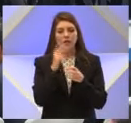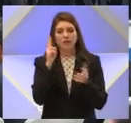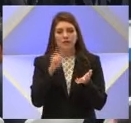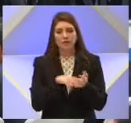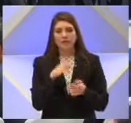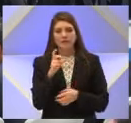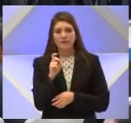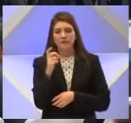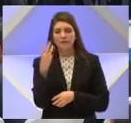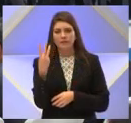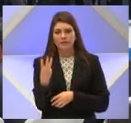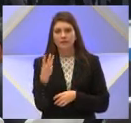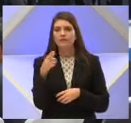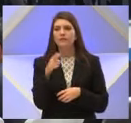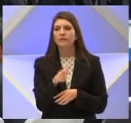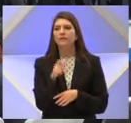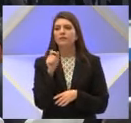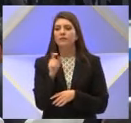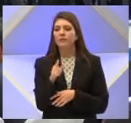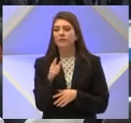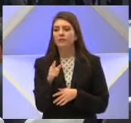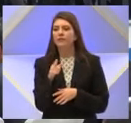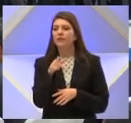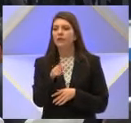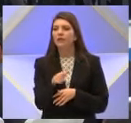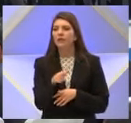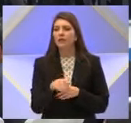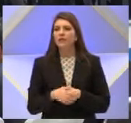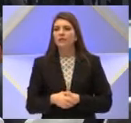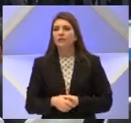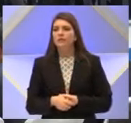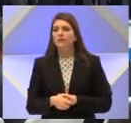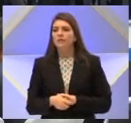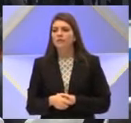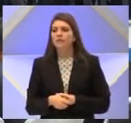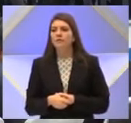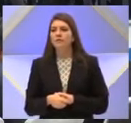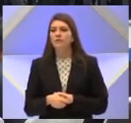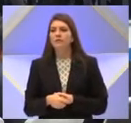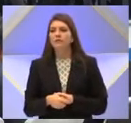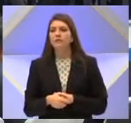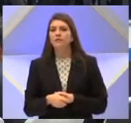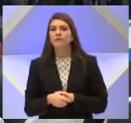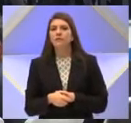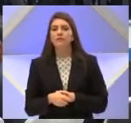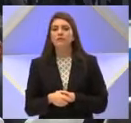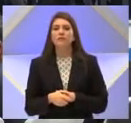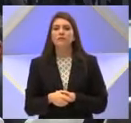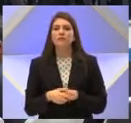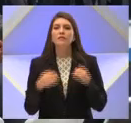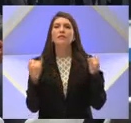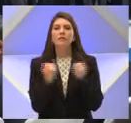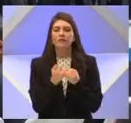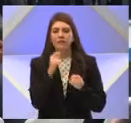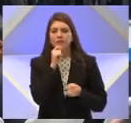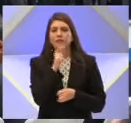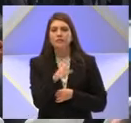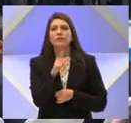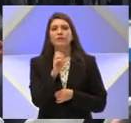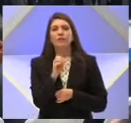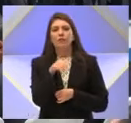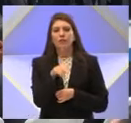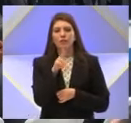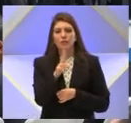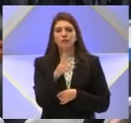con su falcon heavy dos minutos perfecto y buzz aldrin también con naciones unidas